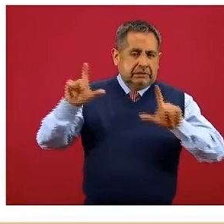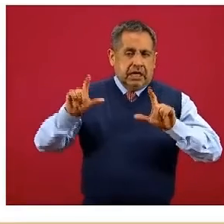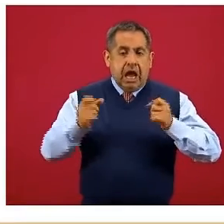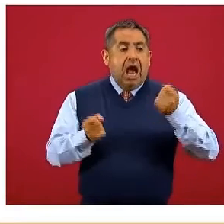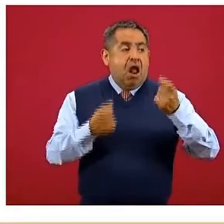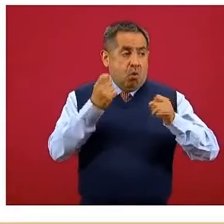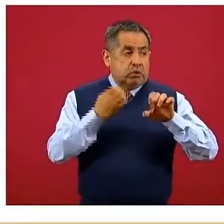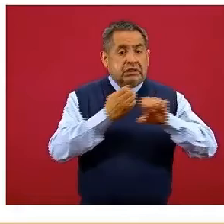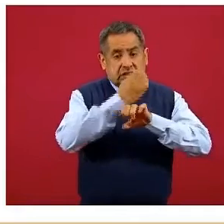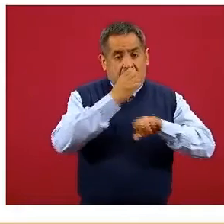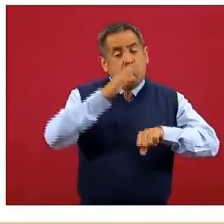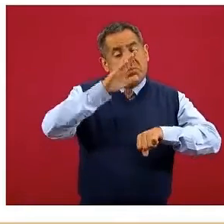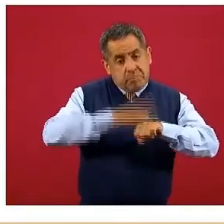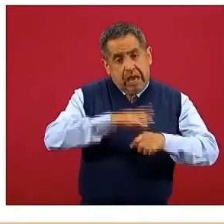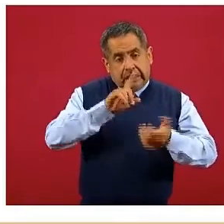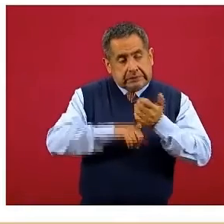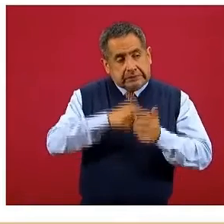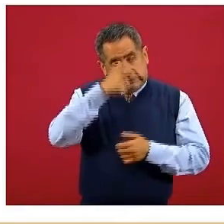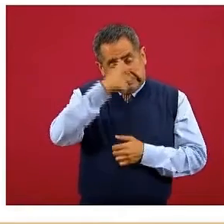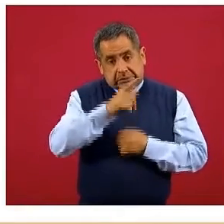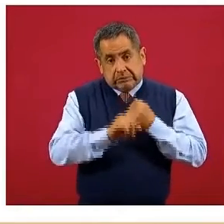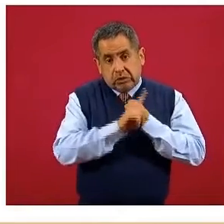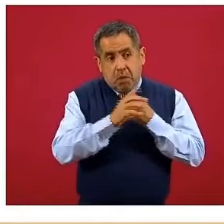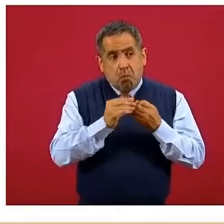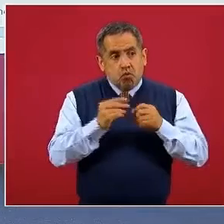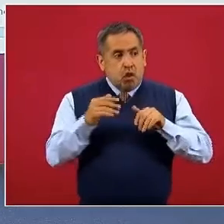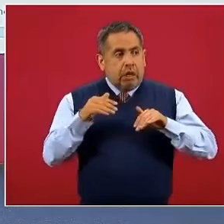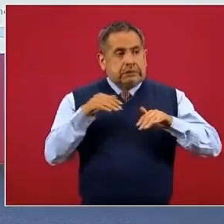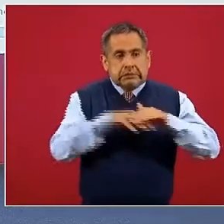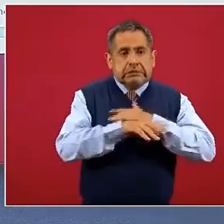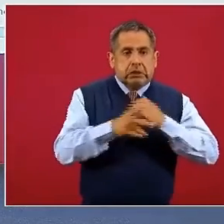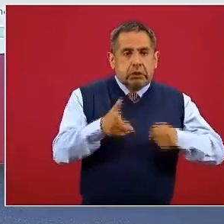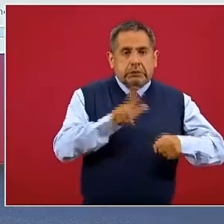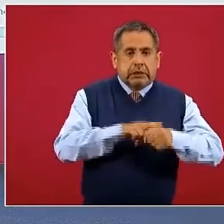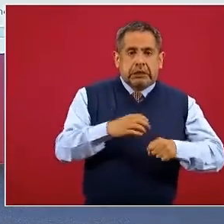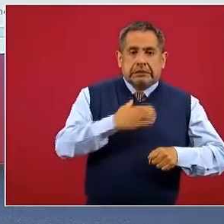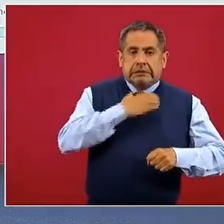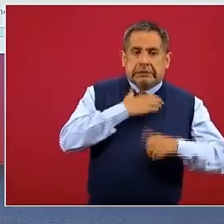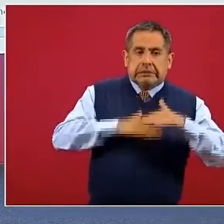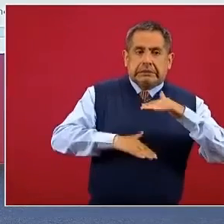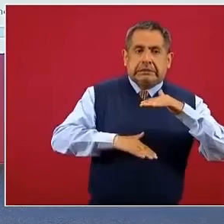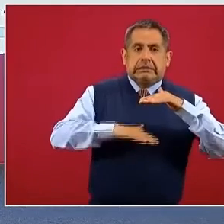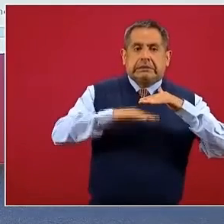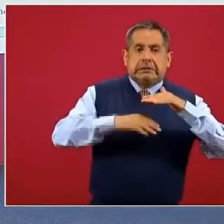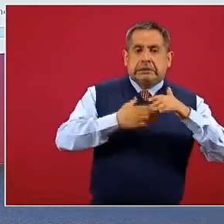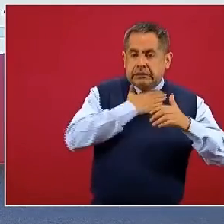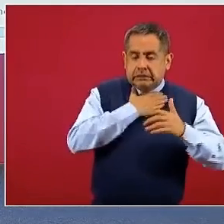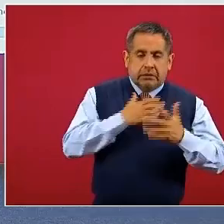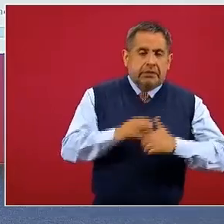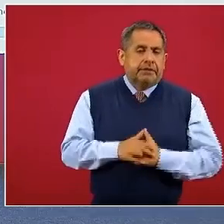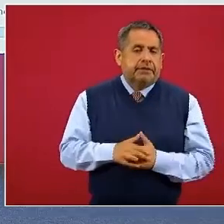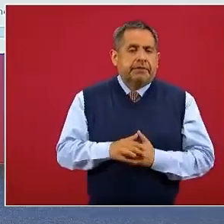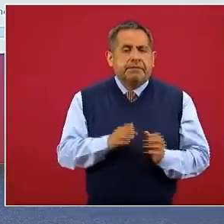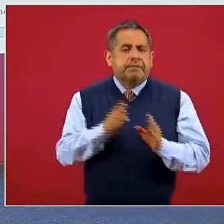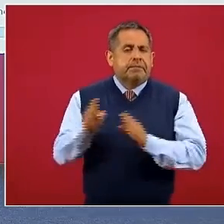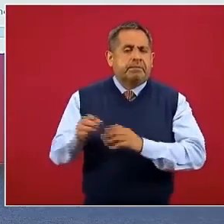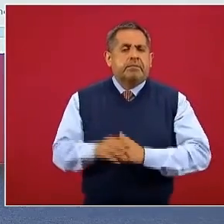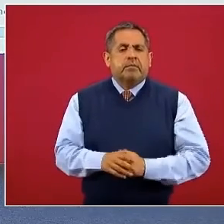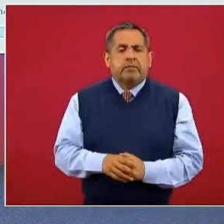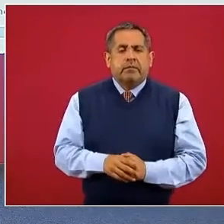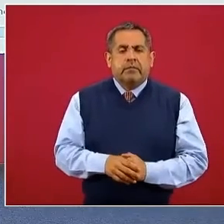algunas entidades sí están teniendo un problema importante en la ocupación. Si vemos la siguiente y última